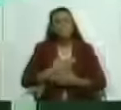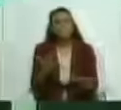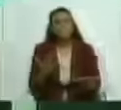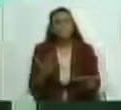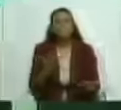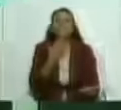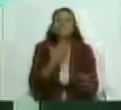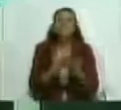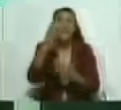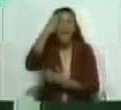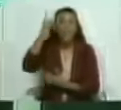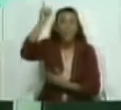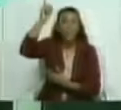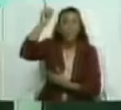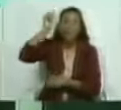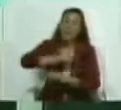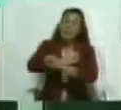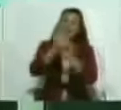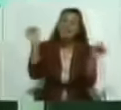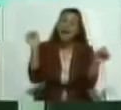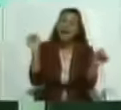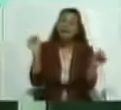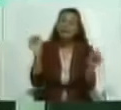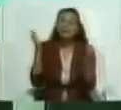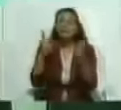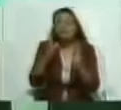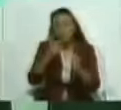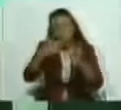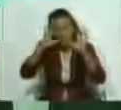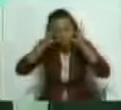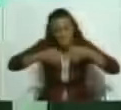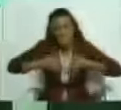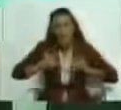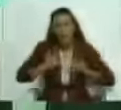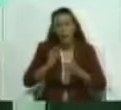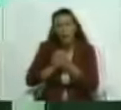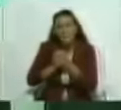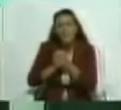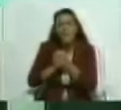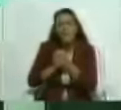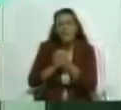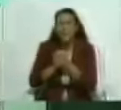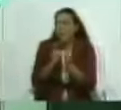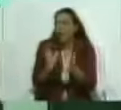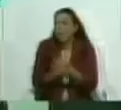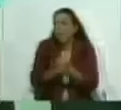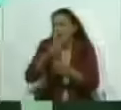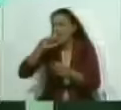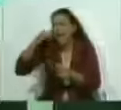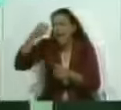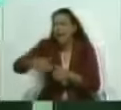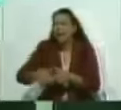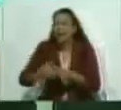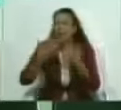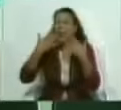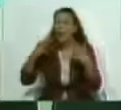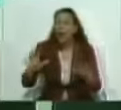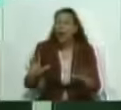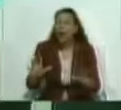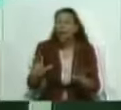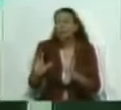dando gracias a Dios. Esta mañana me decía un viejo amigo de carretera, cuando